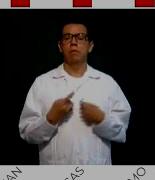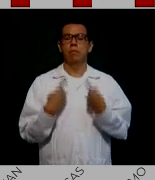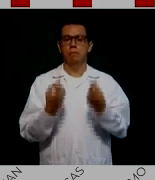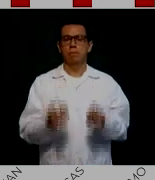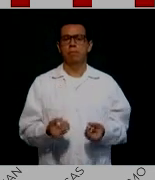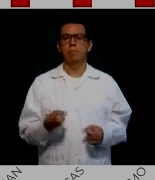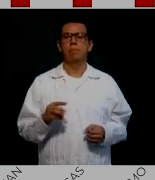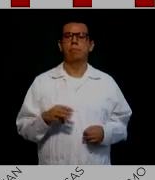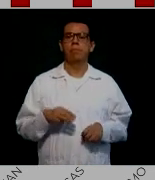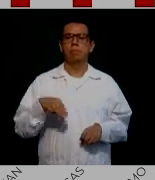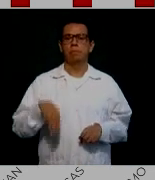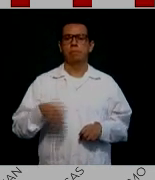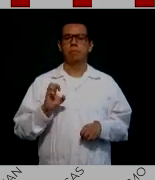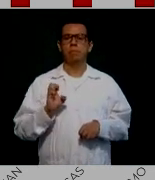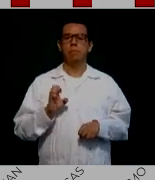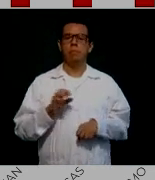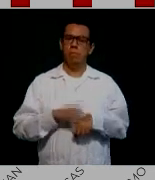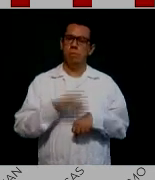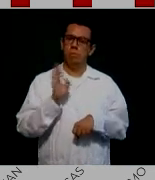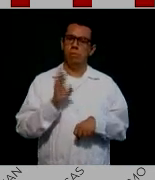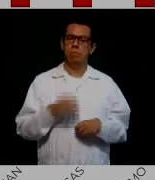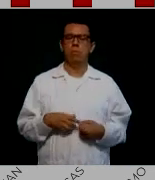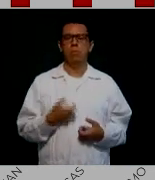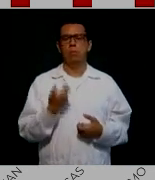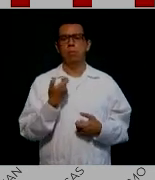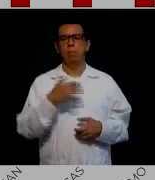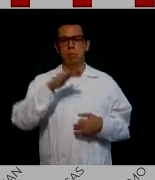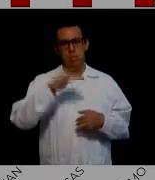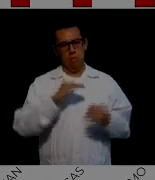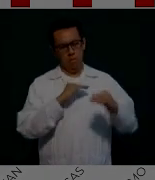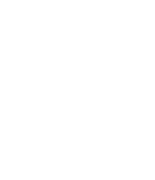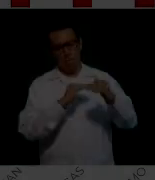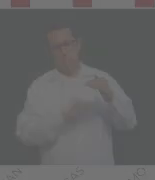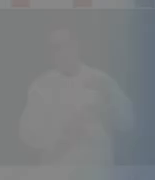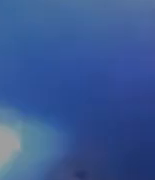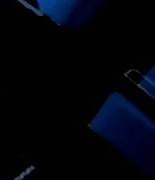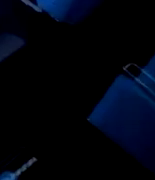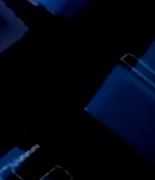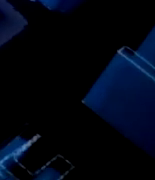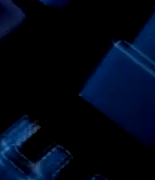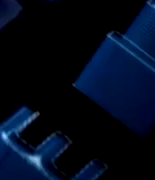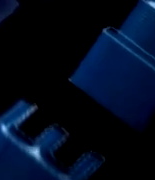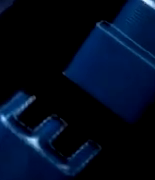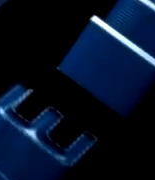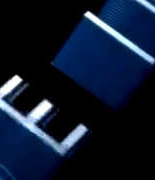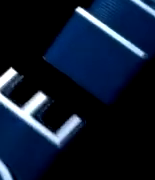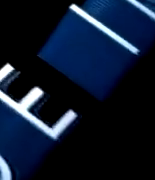mencionado también en la Magna, Orsan, Lagaz y Lodemo.